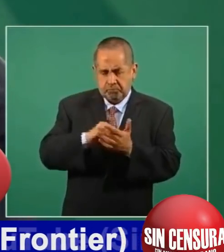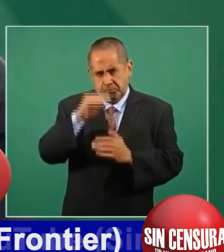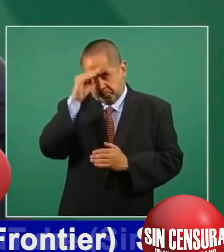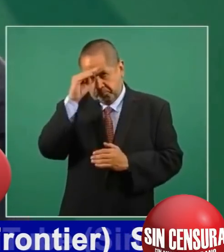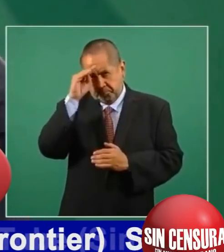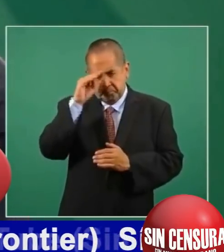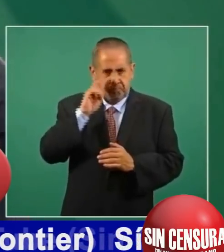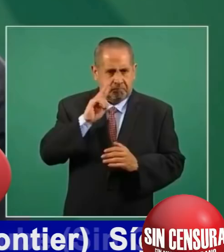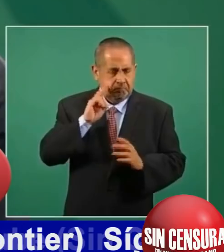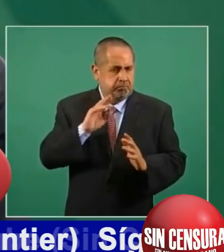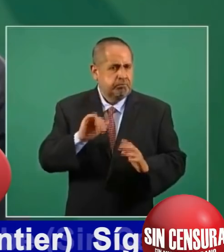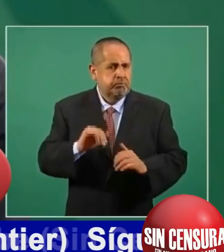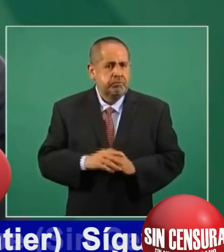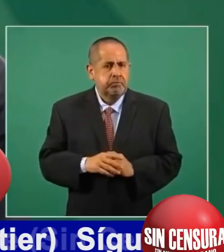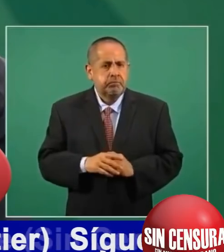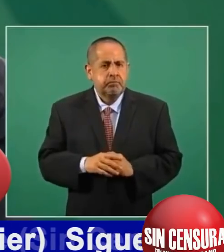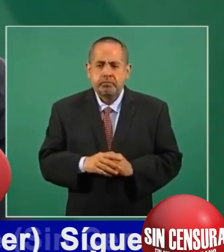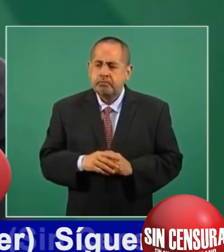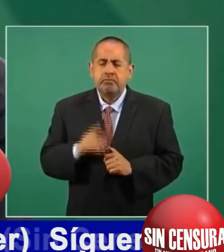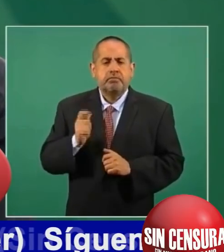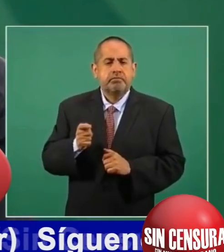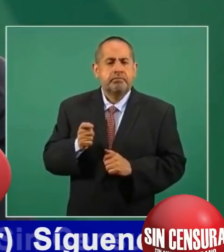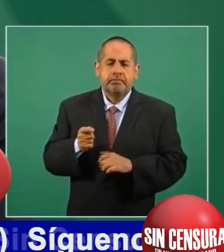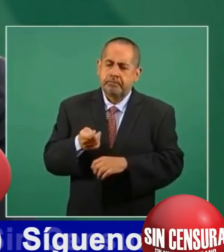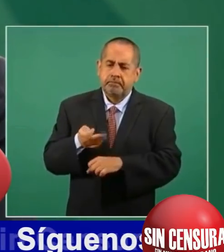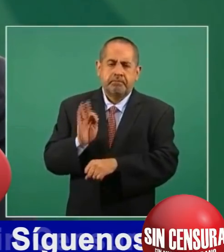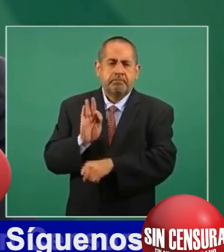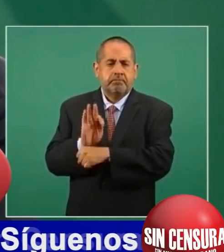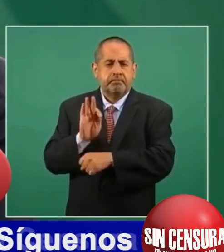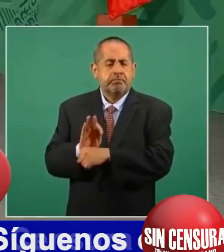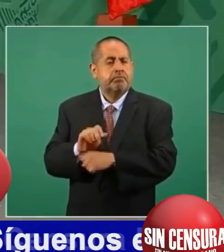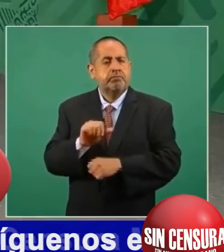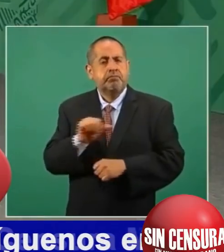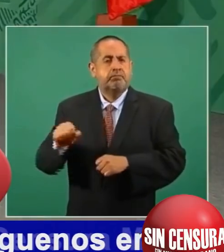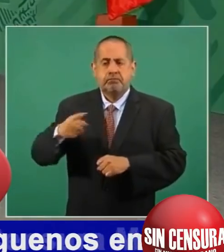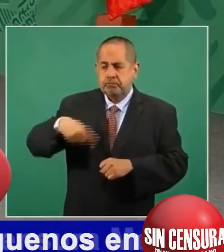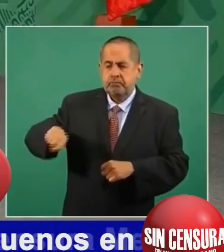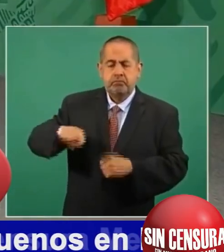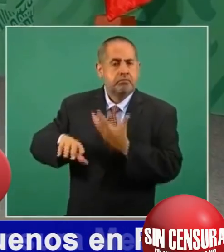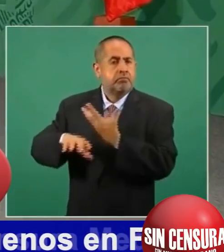contemplando, en proteger a los migrantes,